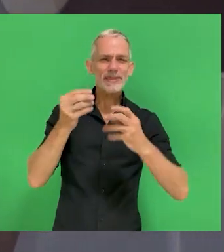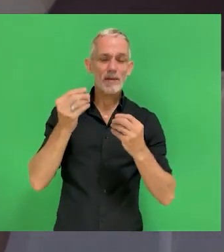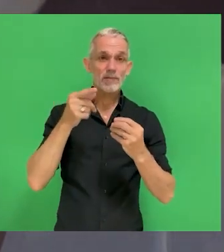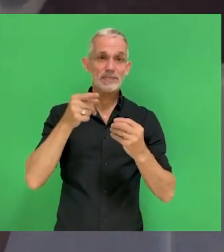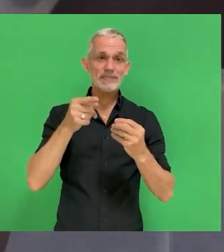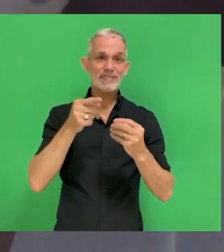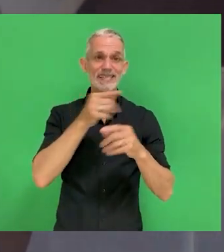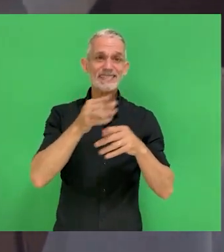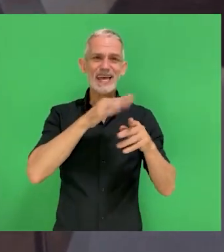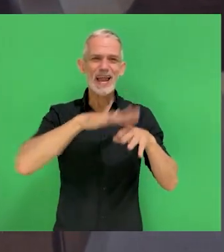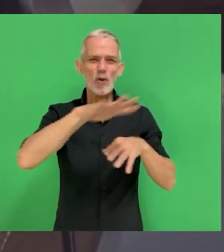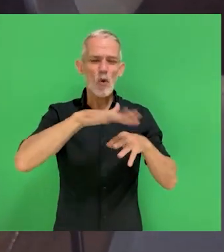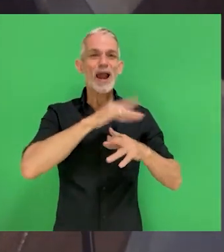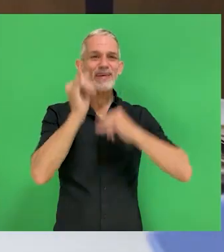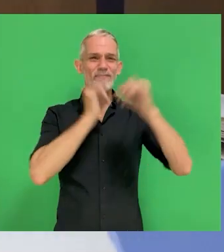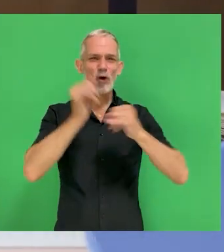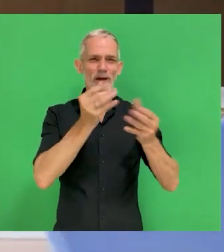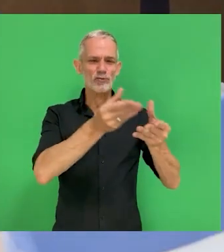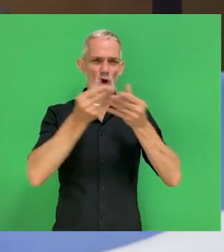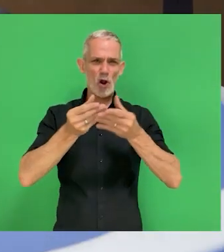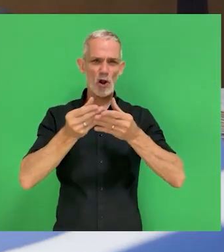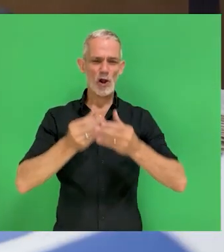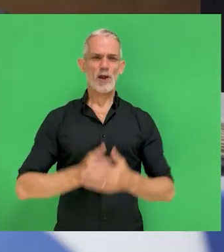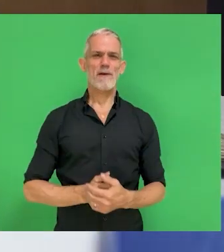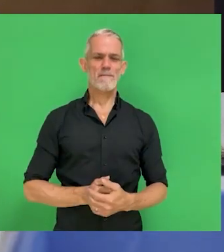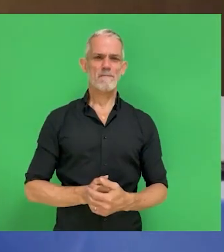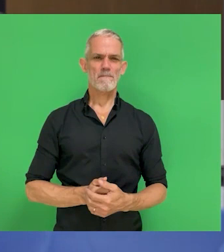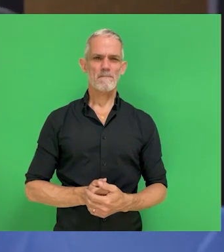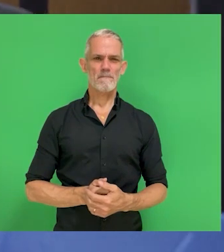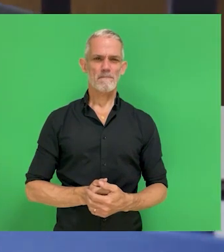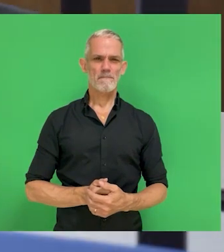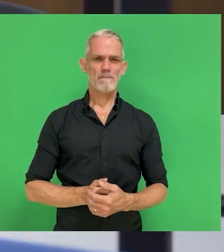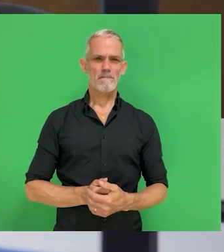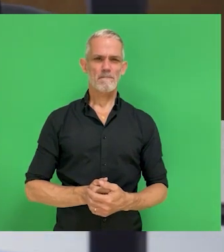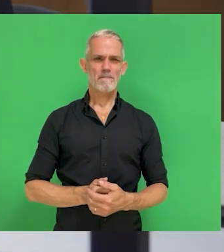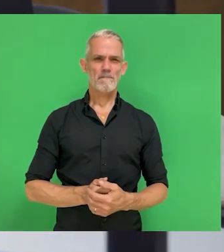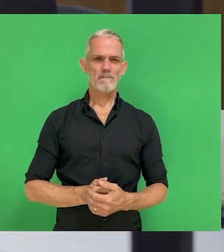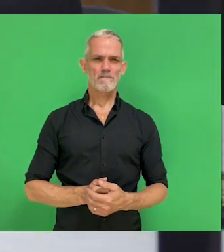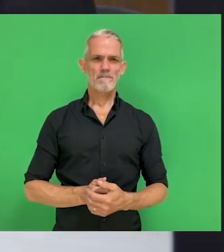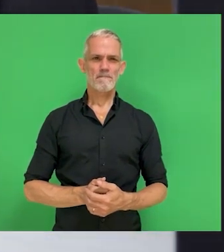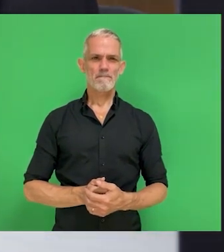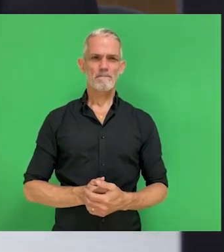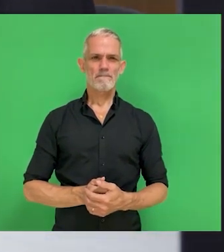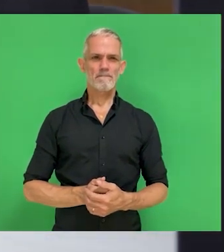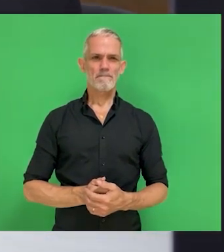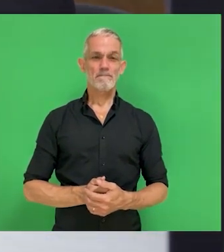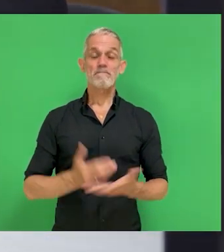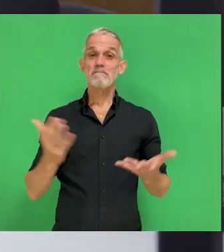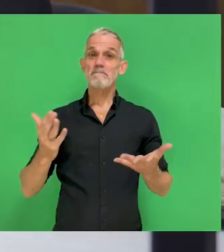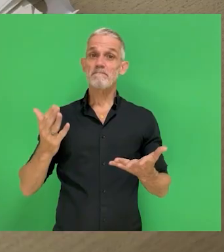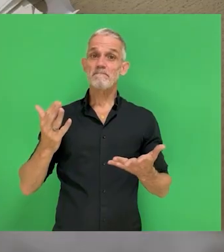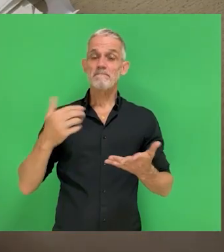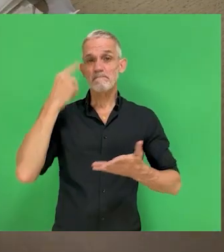cuenta desde ese lugar de afectación. Vanina y Laura observan los documentos desplegados y cruzan miradas. Creo